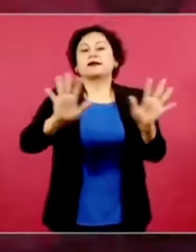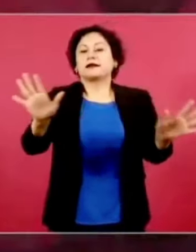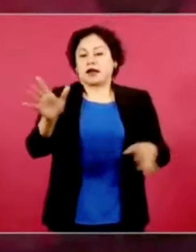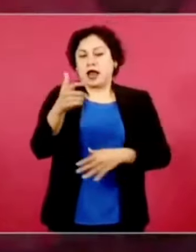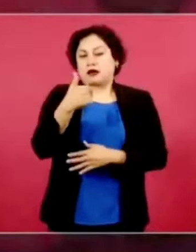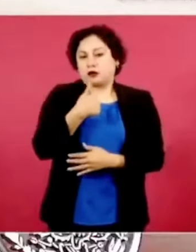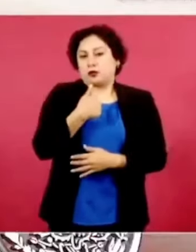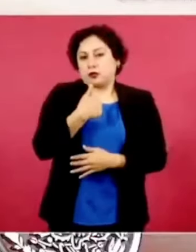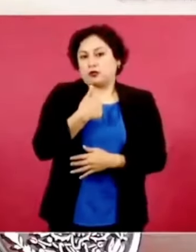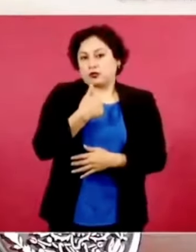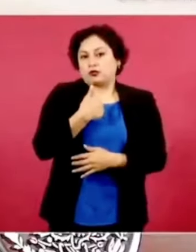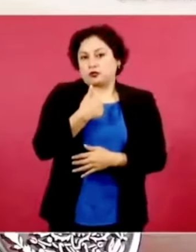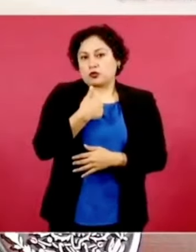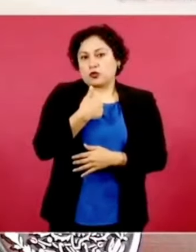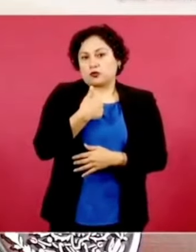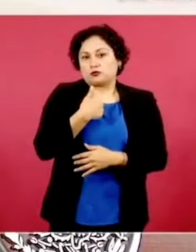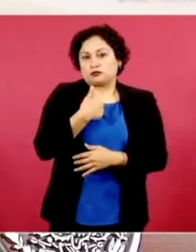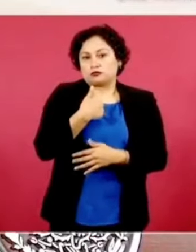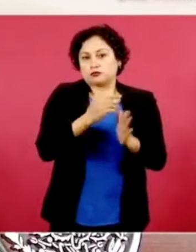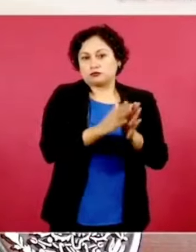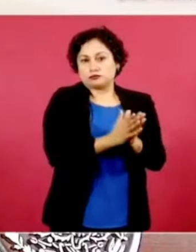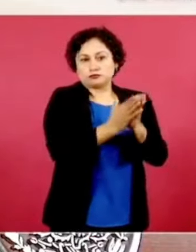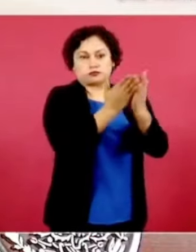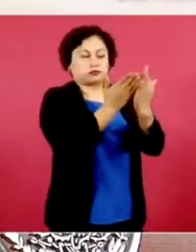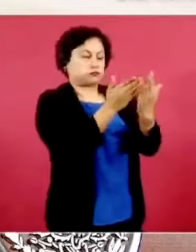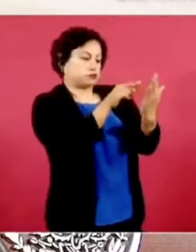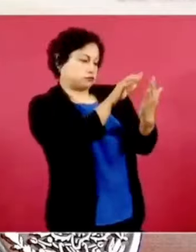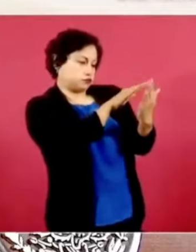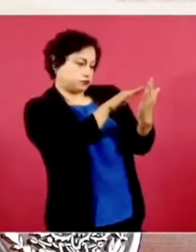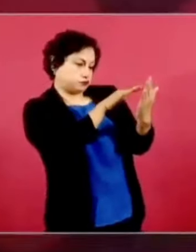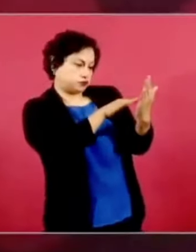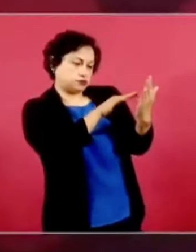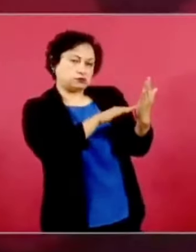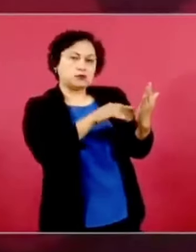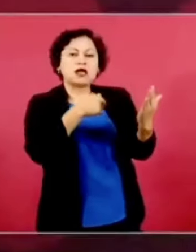en los textos para no improvisar